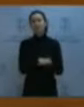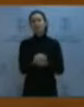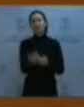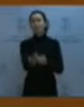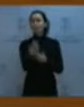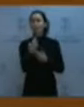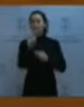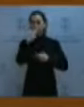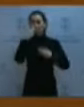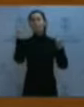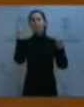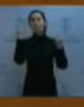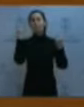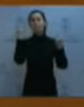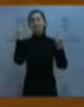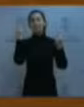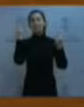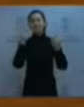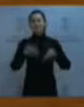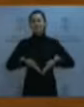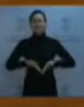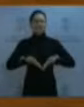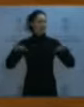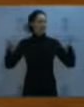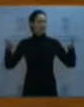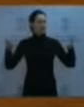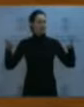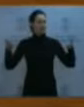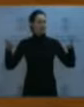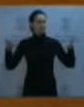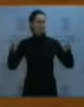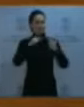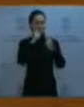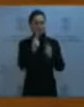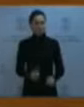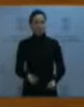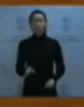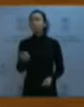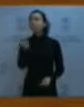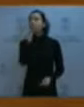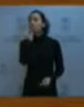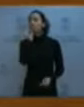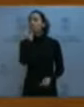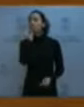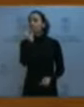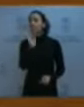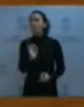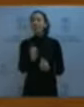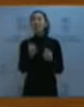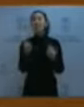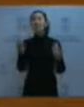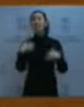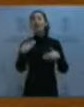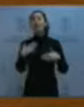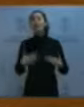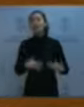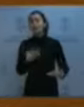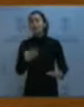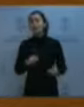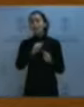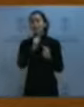empleo público amplísima, sin tener aprobado el presupuesto y sin tener la seguridad de tenerlo aprobado. Por tanto, debe de ser que aunque no se